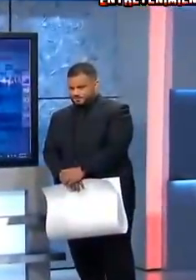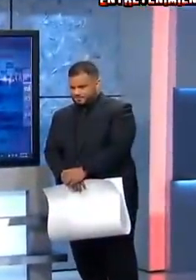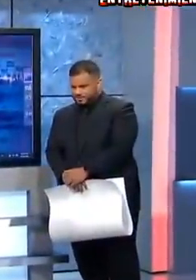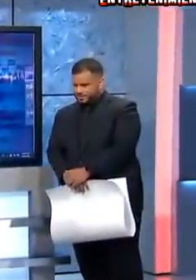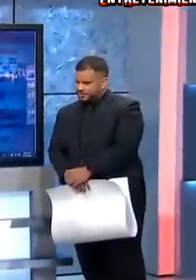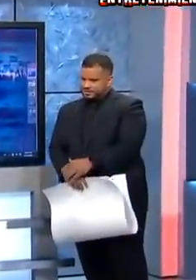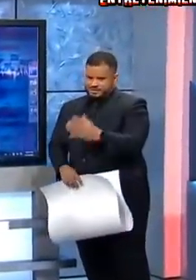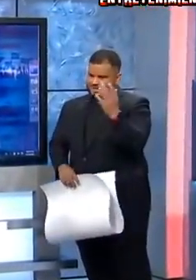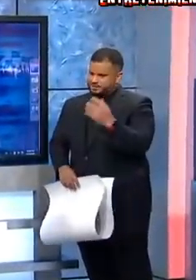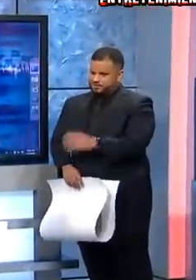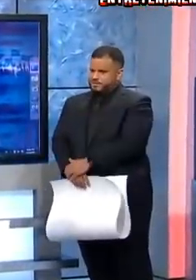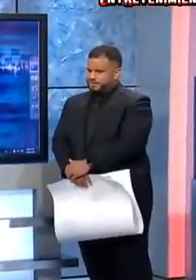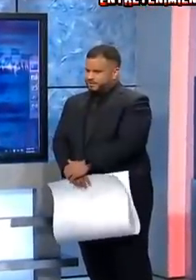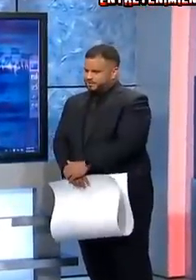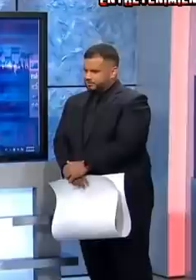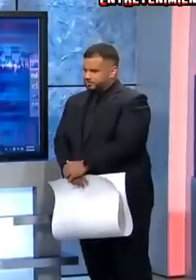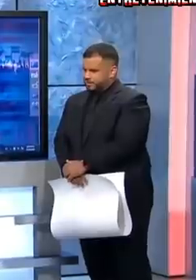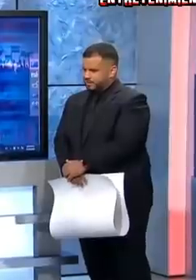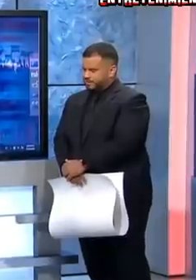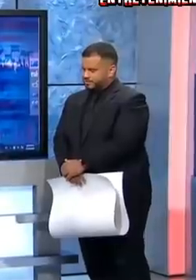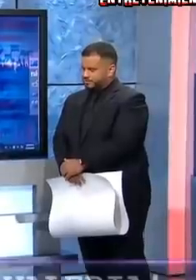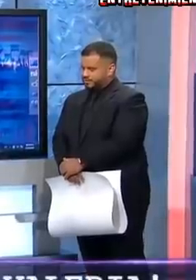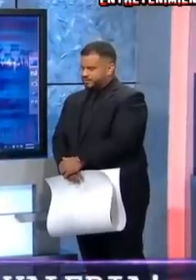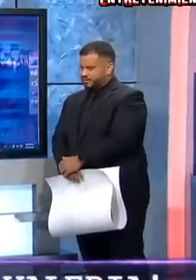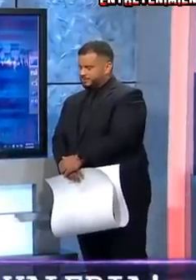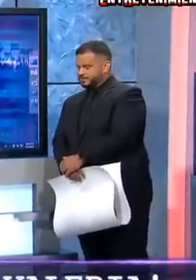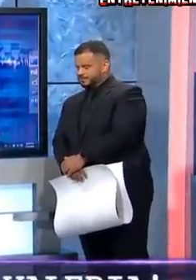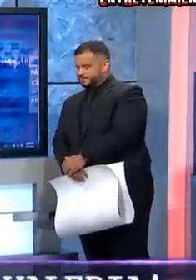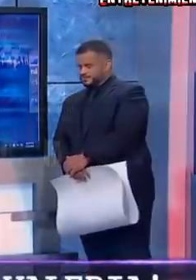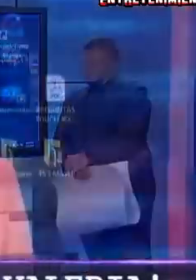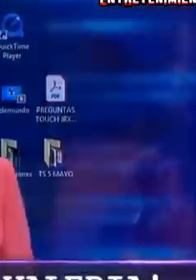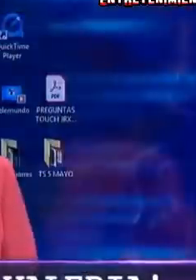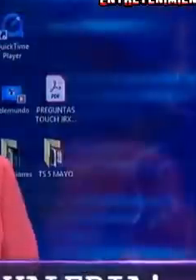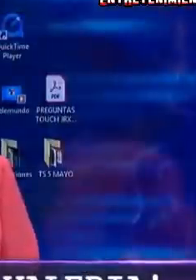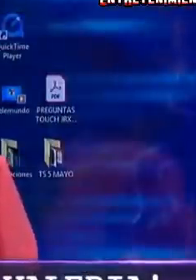Ella ha decidido emprender en otros lugares.